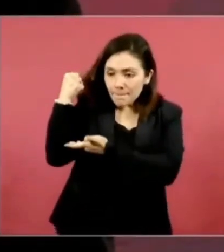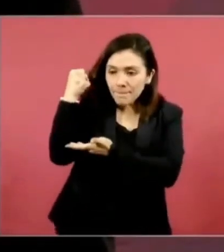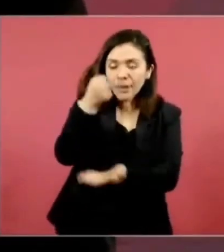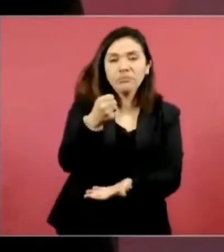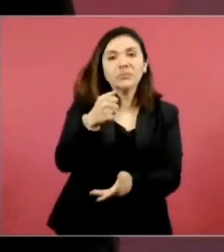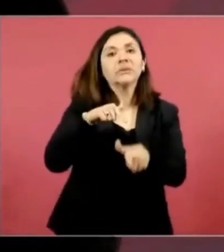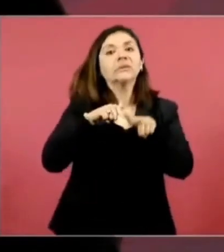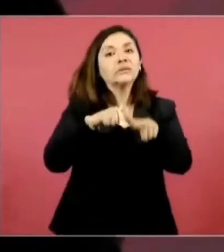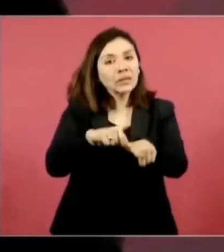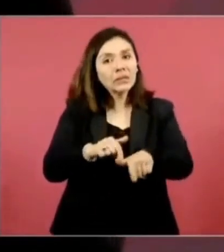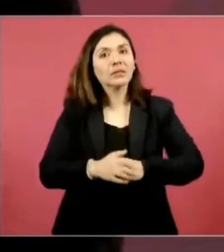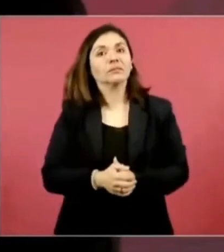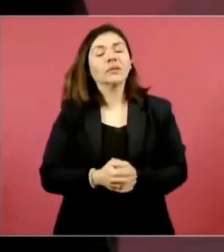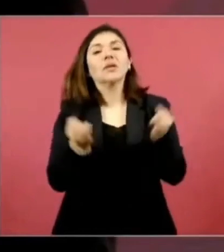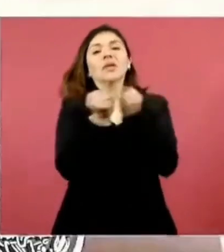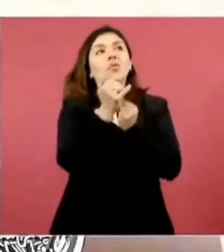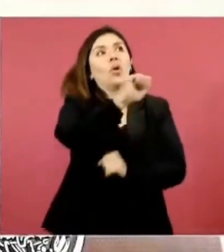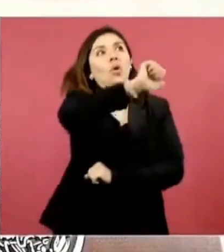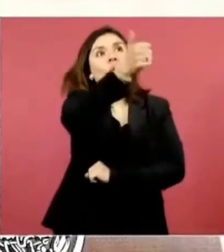y por la inversión extranjera.